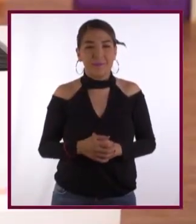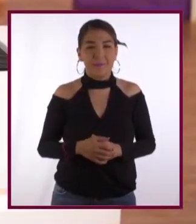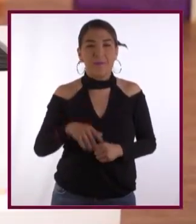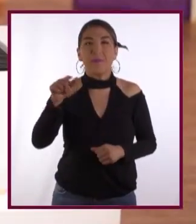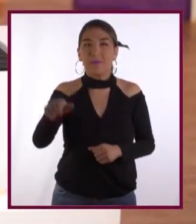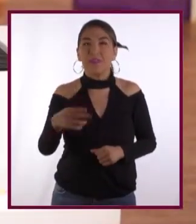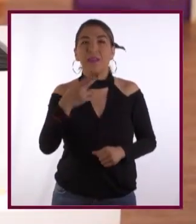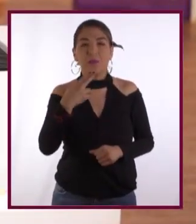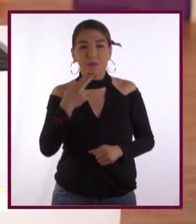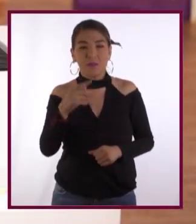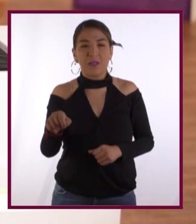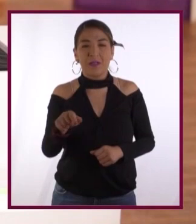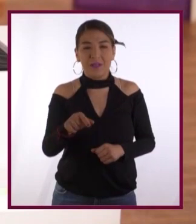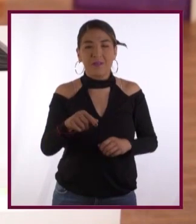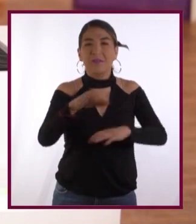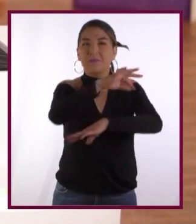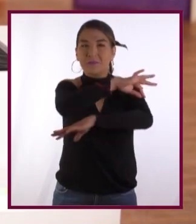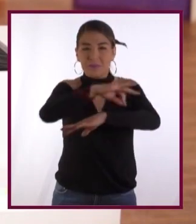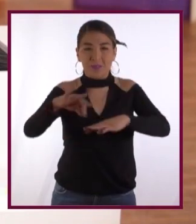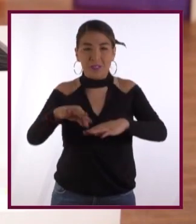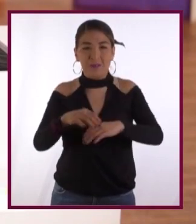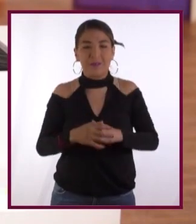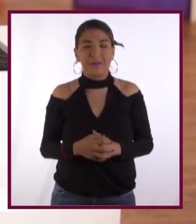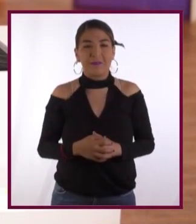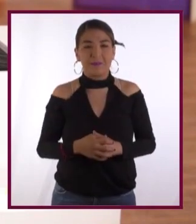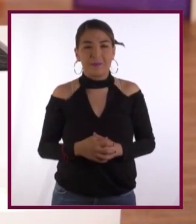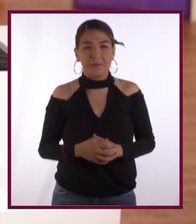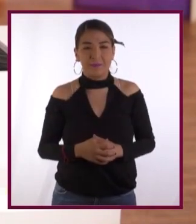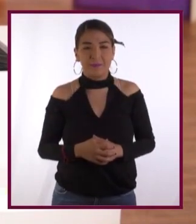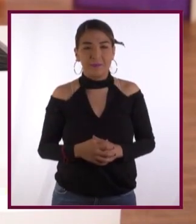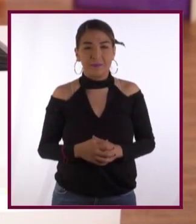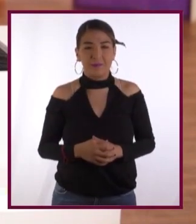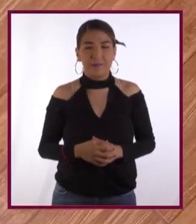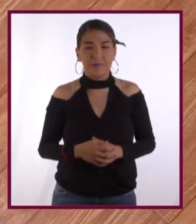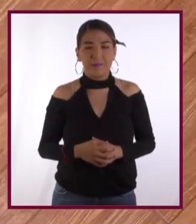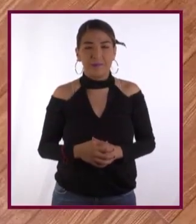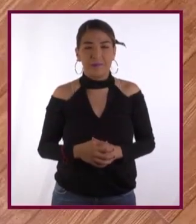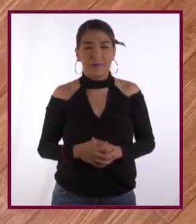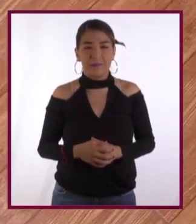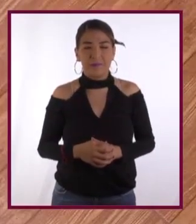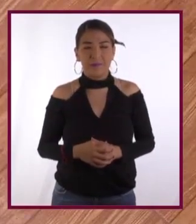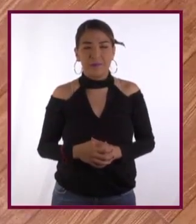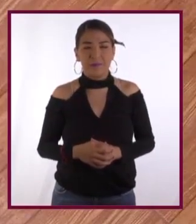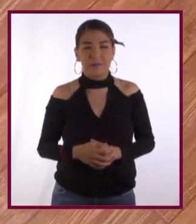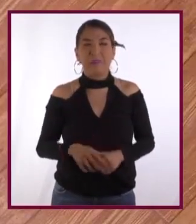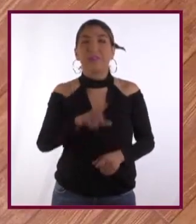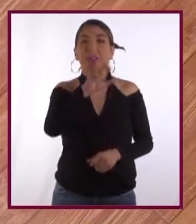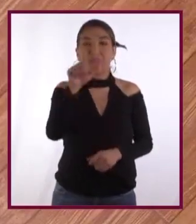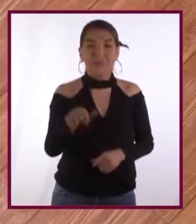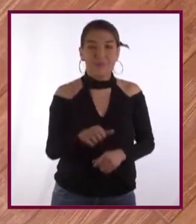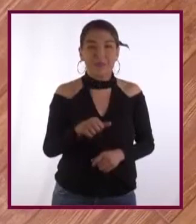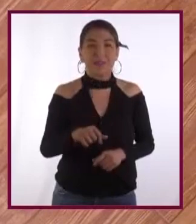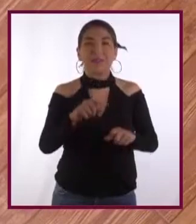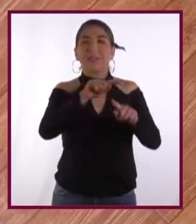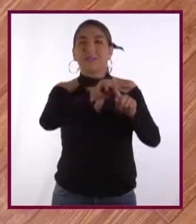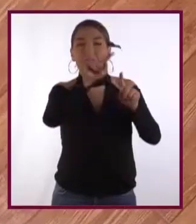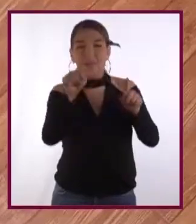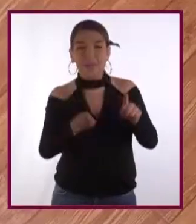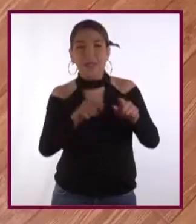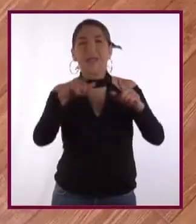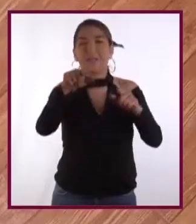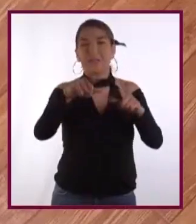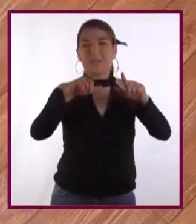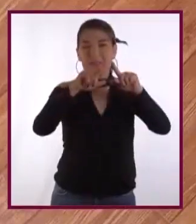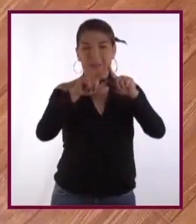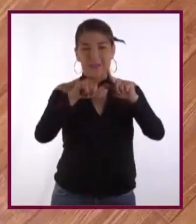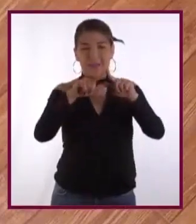Posteriormente usamos esta nueva línea y en su extremo colocamos el transportador, calculamos 36 grados y trazamos una